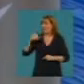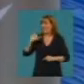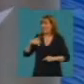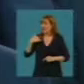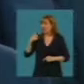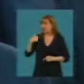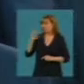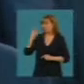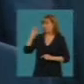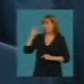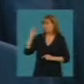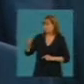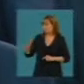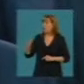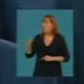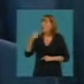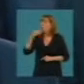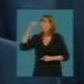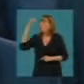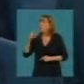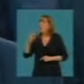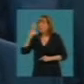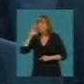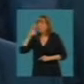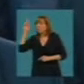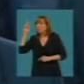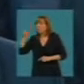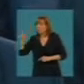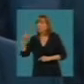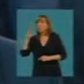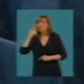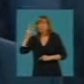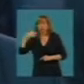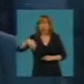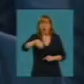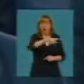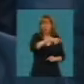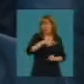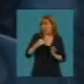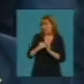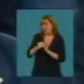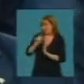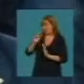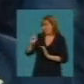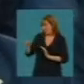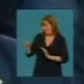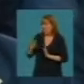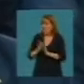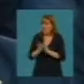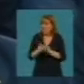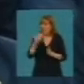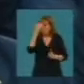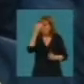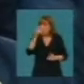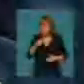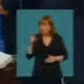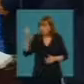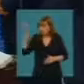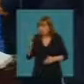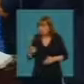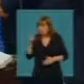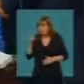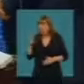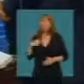sido nombrado, cumpliendo y haciendo cumplir, en cuanto de vos dependa, la Constitución de la Nación Argentina.